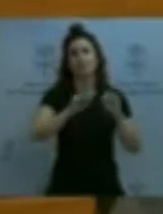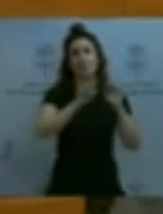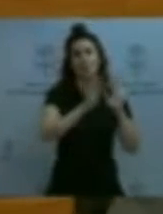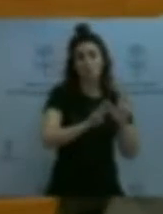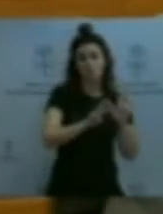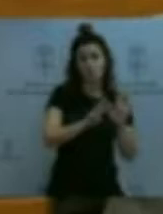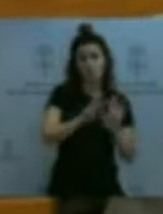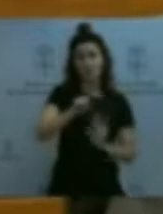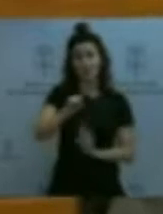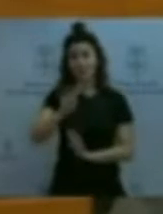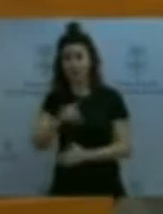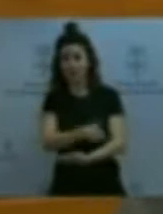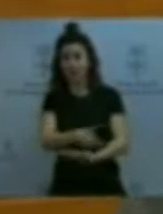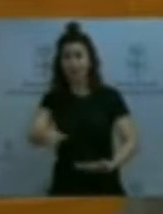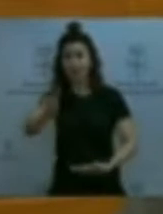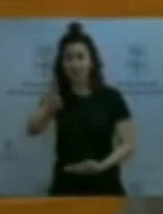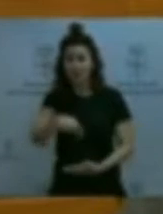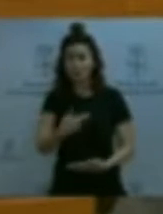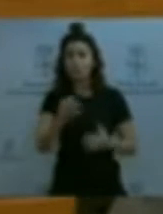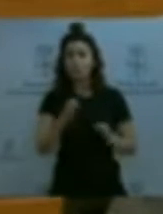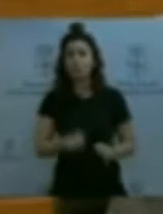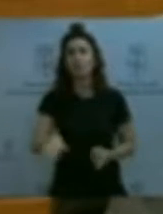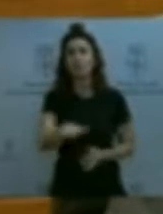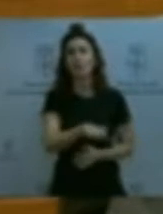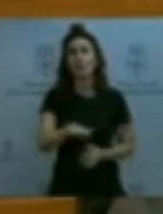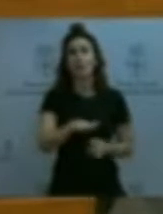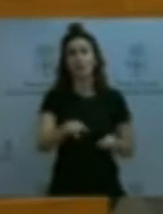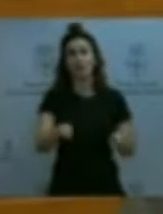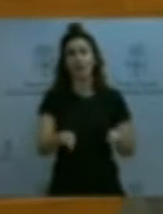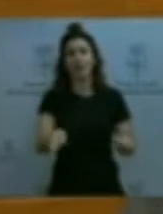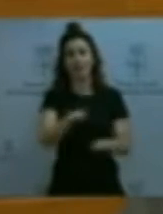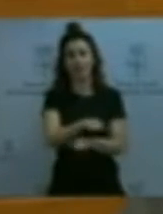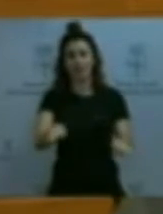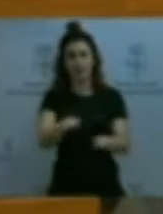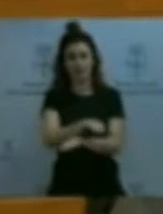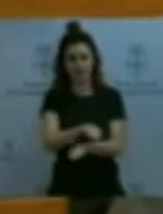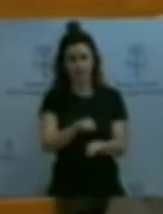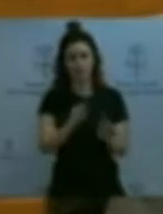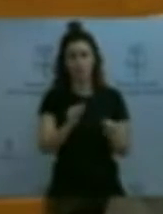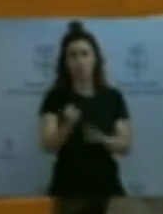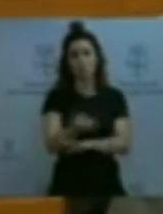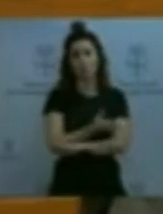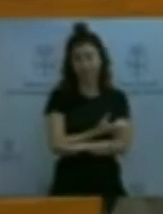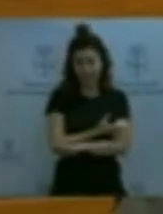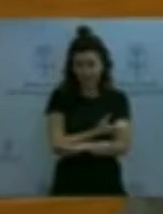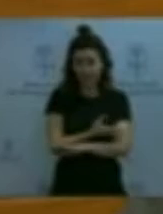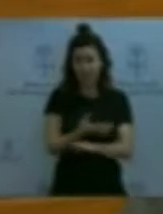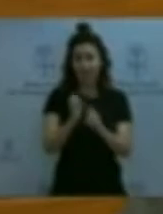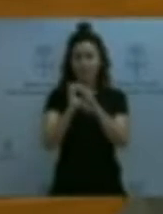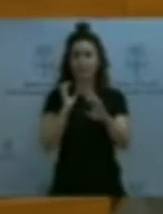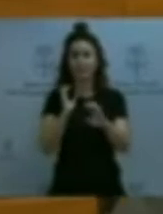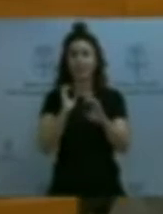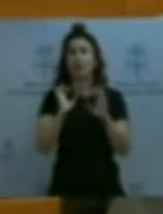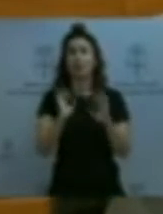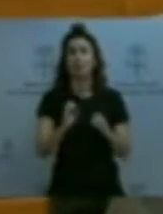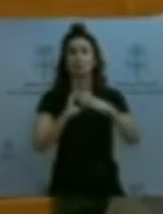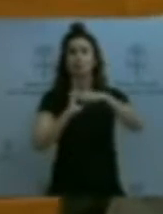de la ciudad, soterramiento de las vías desde la calzada y el metrotren hasta el Hospital de Cabueñes. Eso es lo que queremos en Gijón, eso es